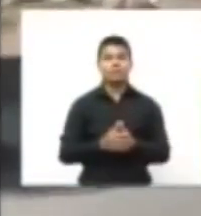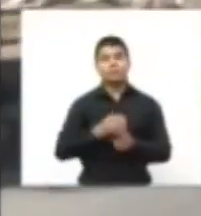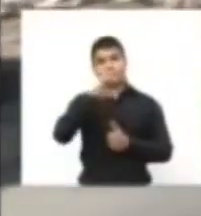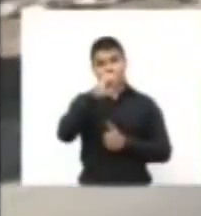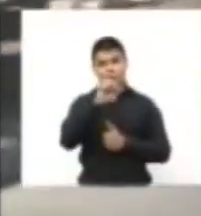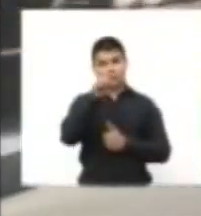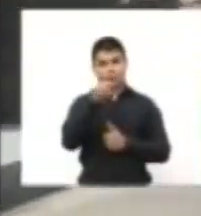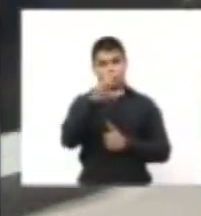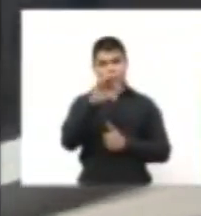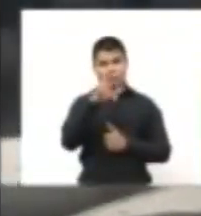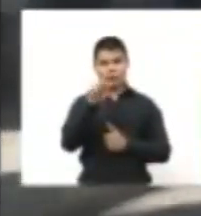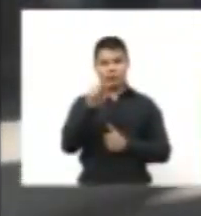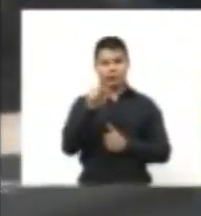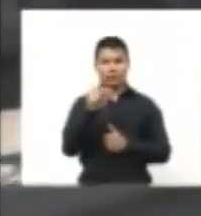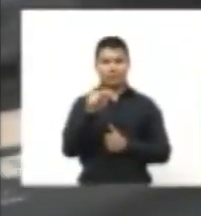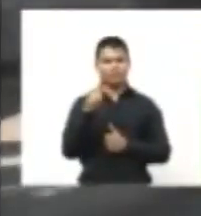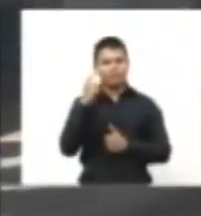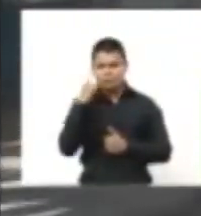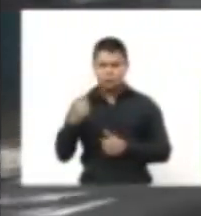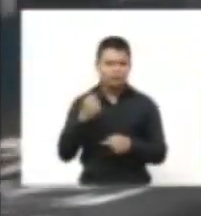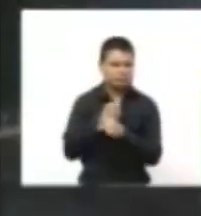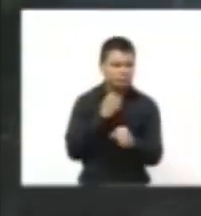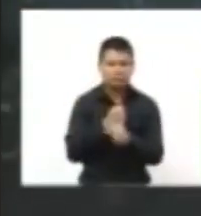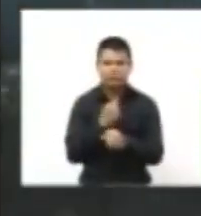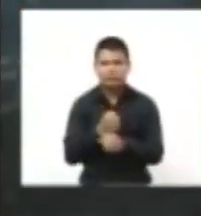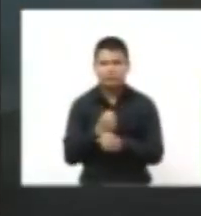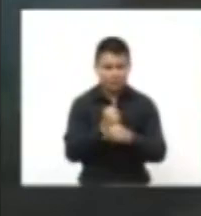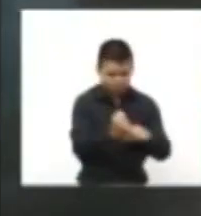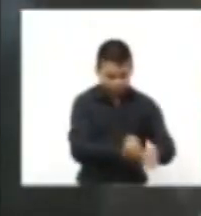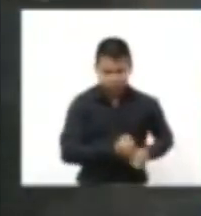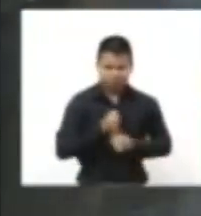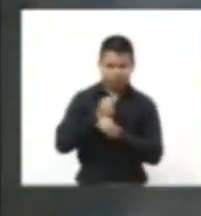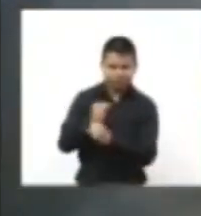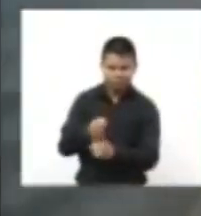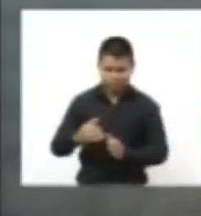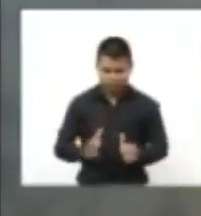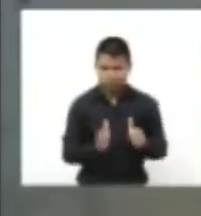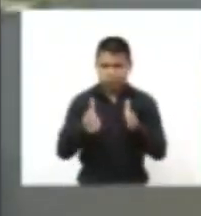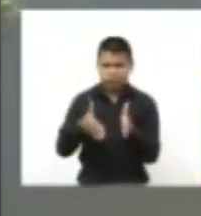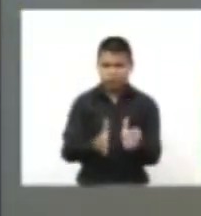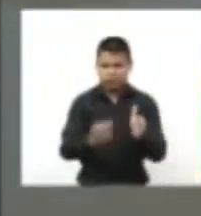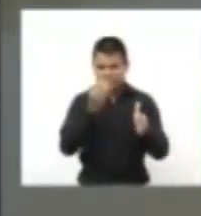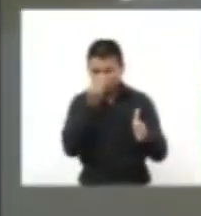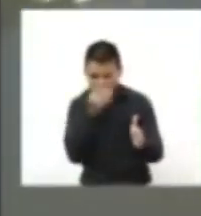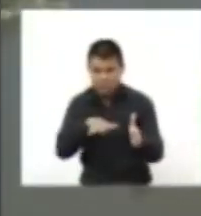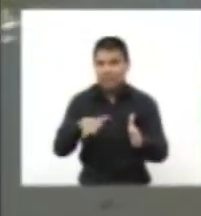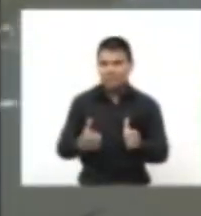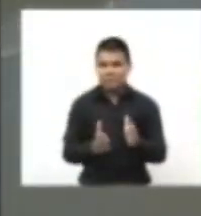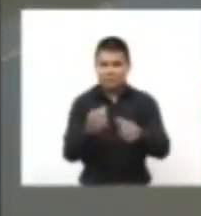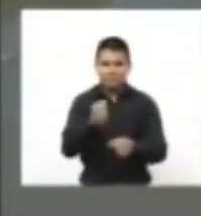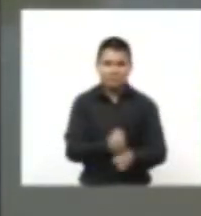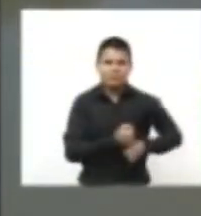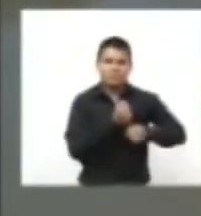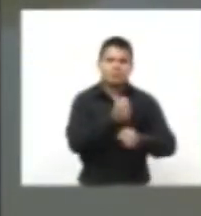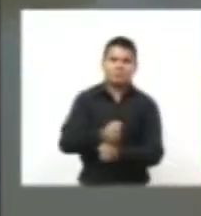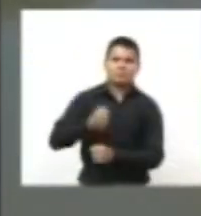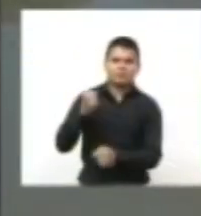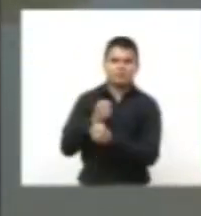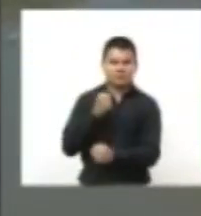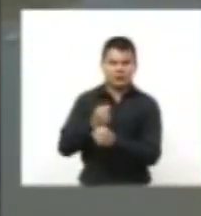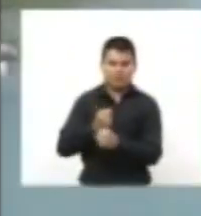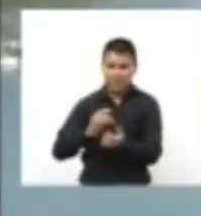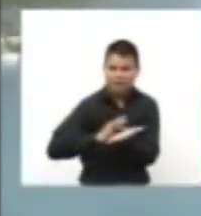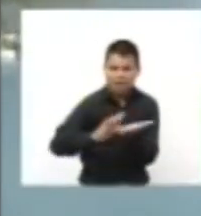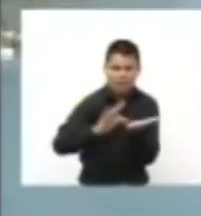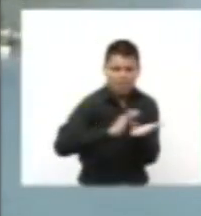la vida a Germán Augusto Valdés, el joven de 20 años que se ahogó en el caño de la Ullama ayer mientras trabajaba con el equipo de operarios que realiza la limpieza de